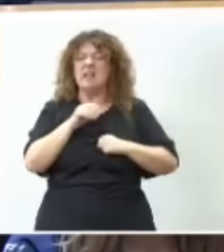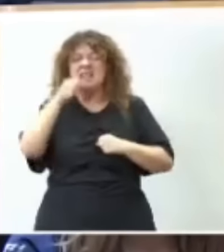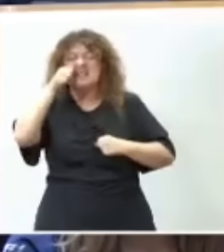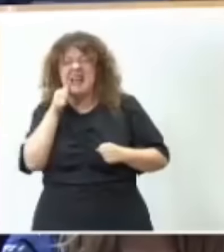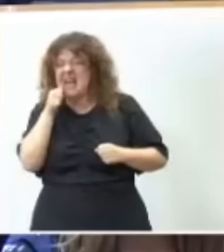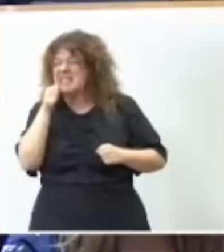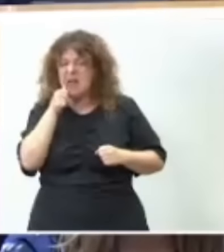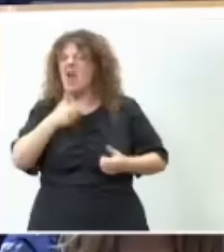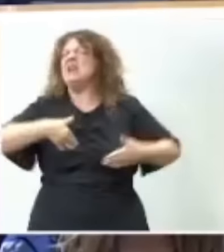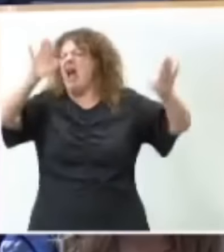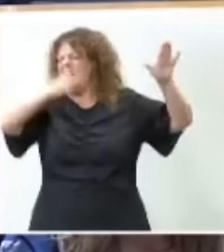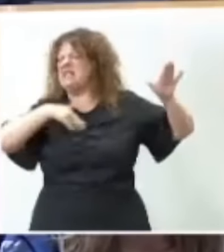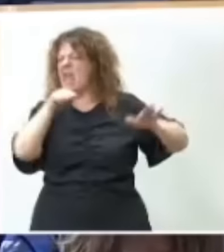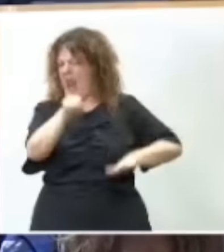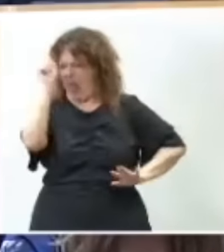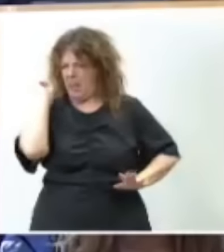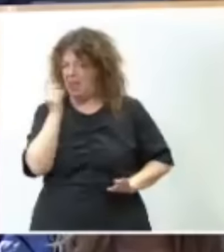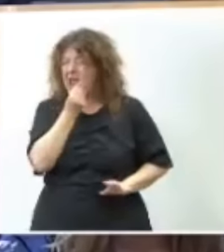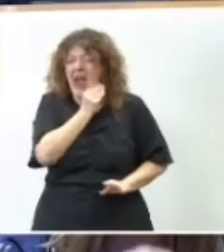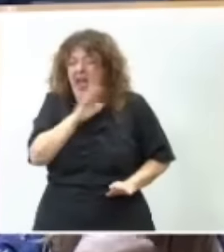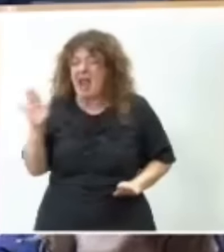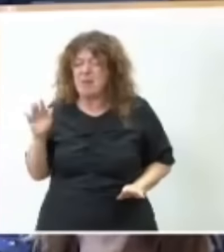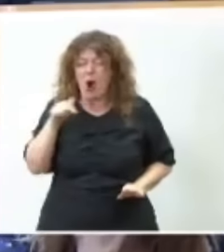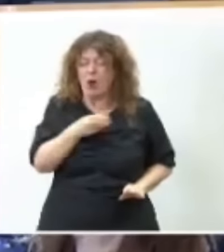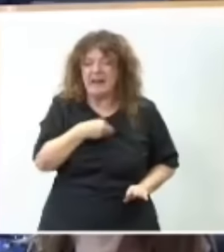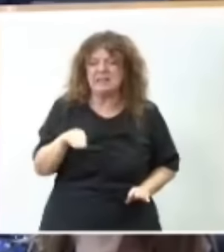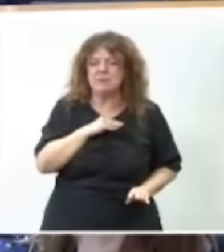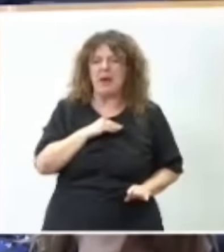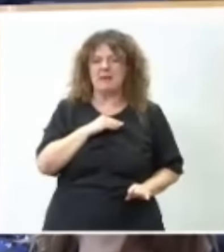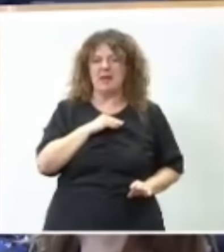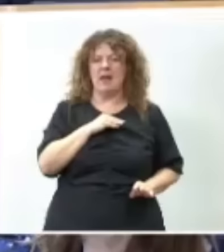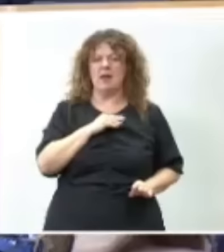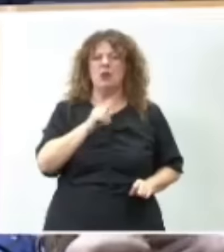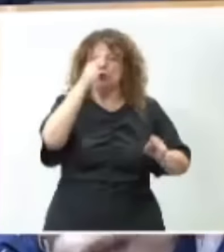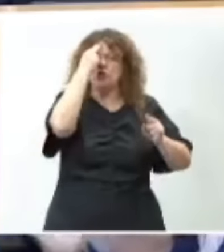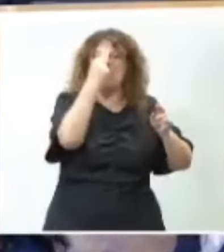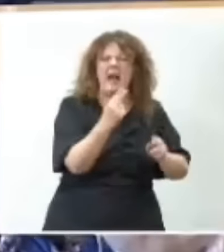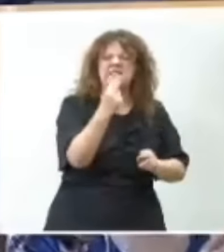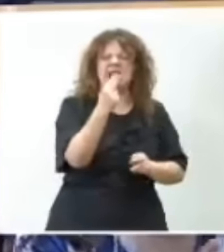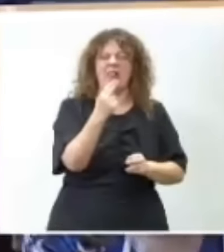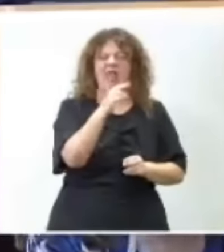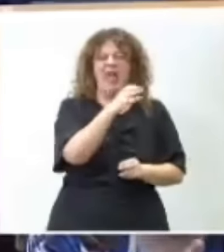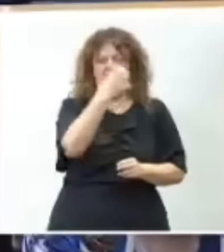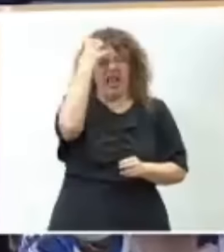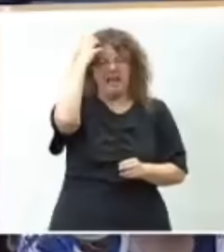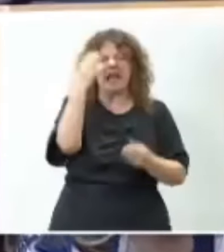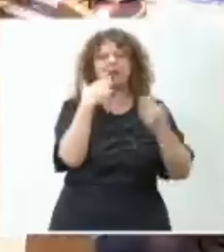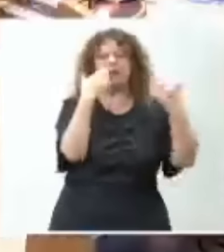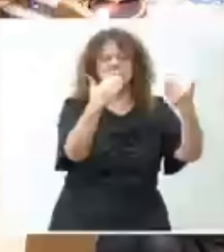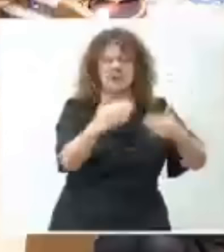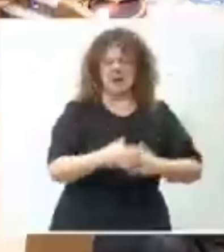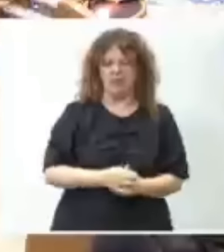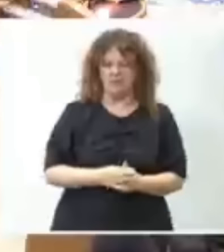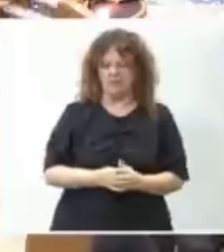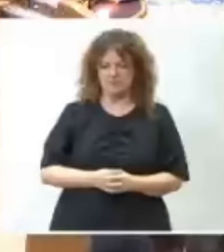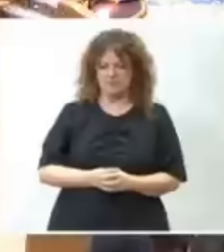Sánchez, ya quisiera él. El mejor que tiene España es Su Majestad el Rey. Muchas gracias.